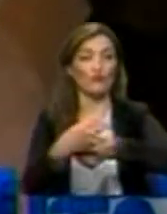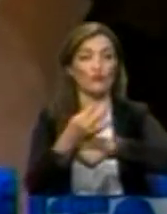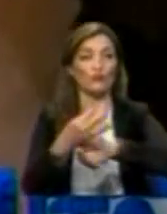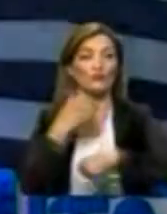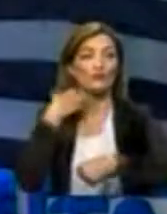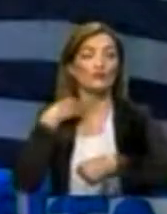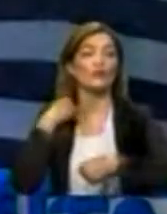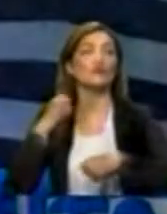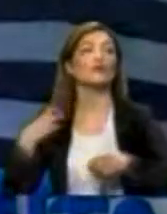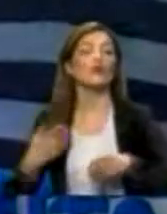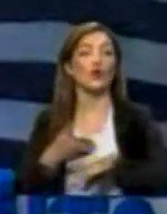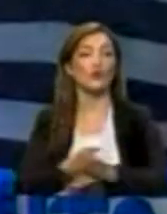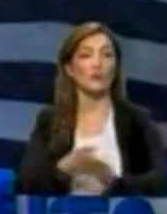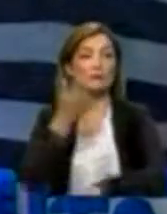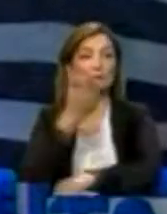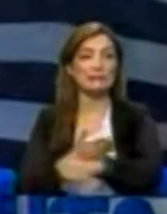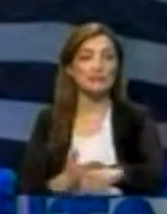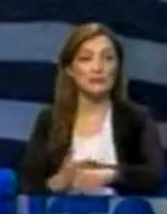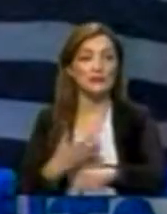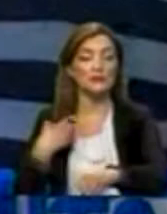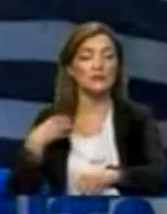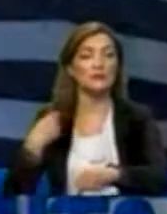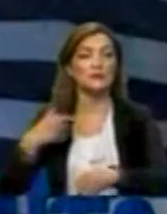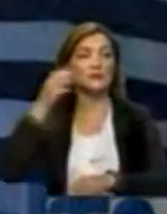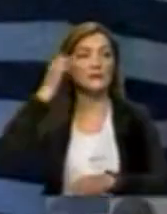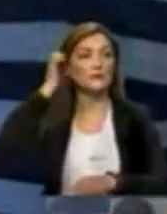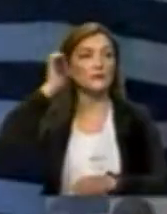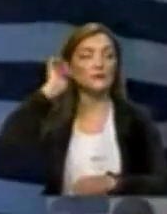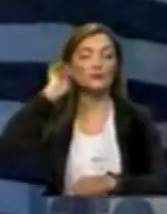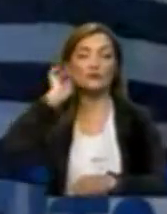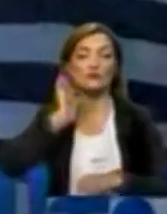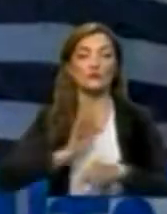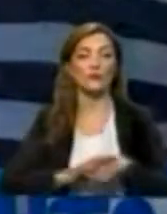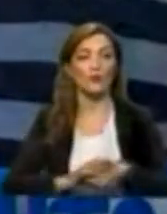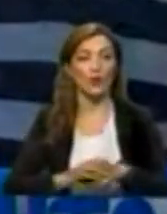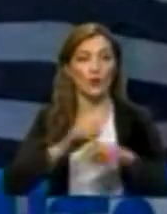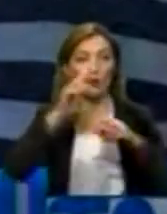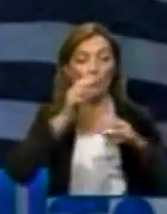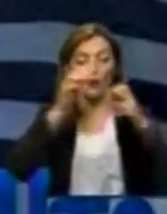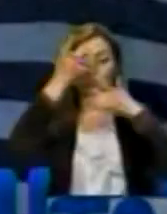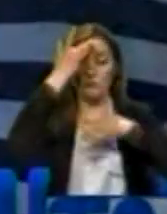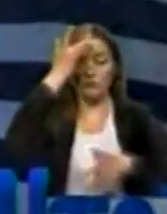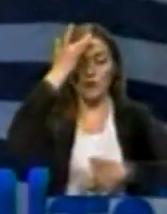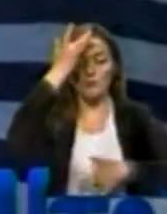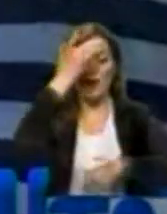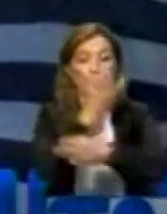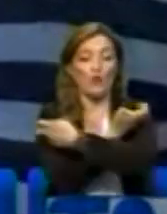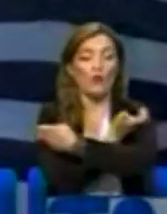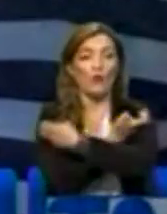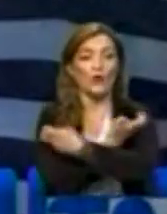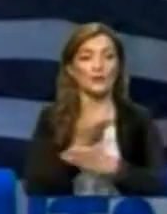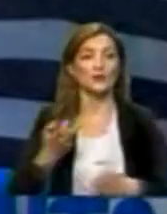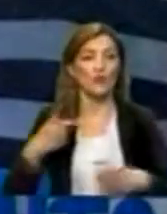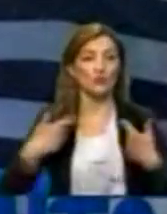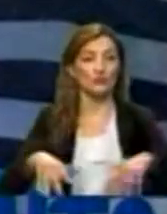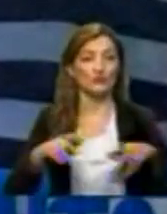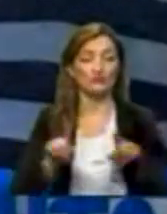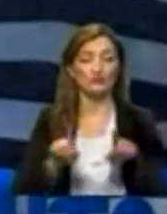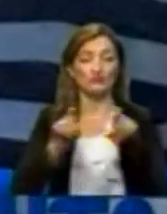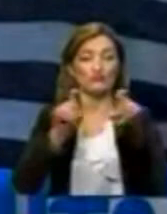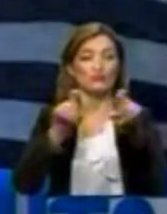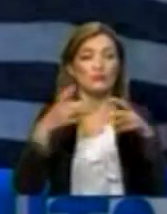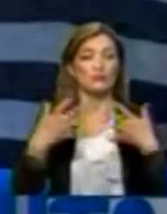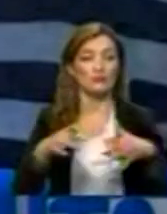el pie. Ahora la secuela es que él tiene una osteomielitis en el tobillo. ¿Qué necesita? Necesita